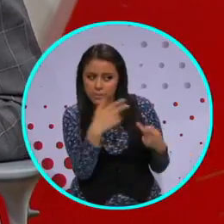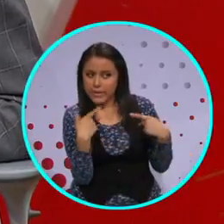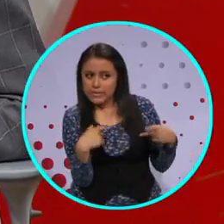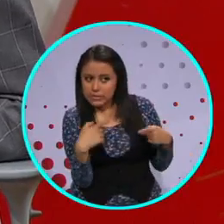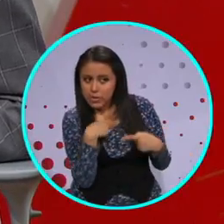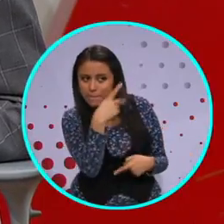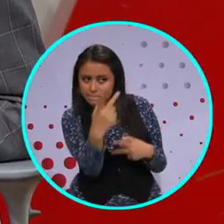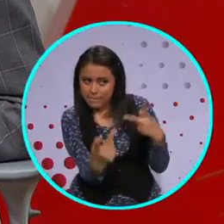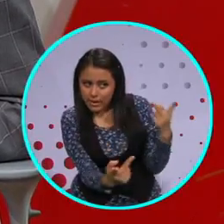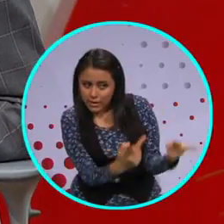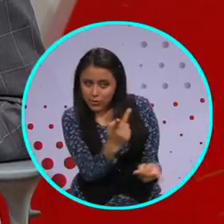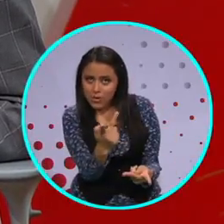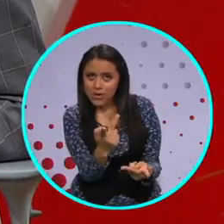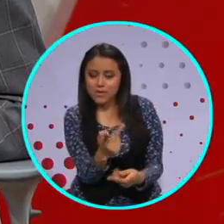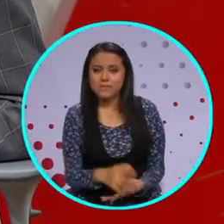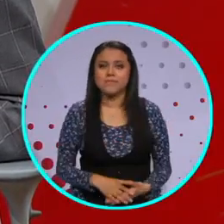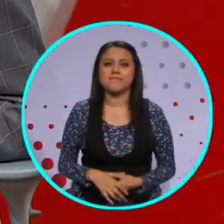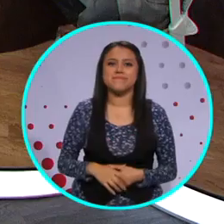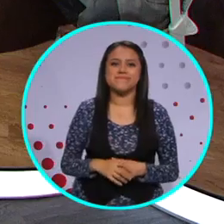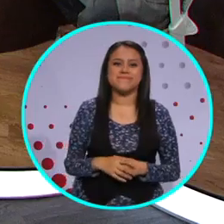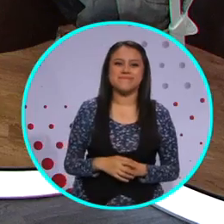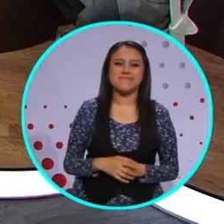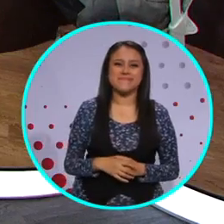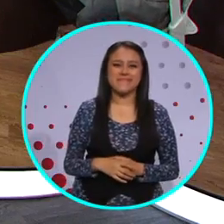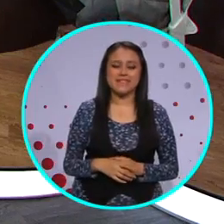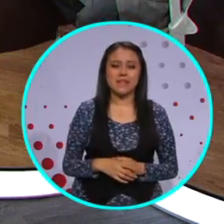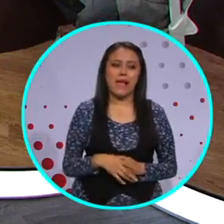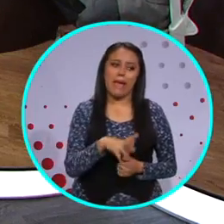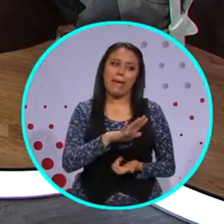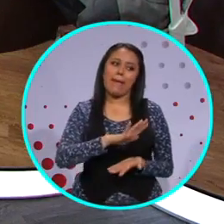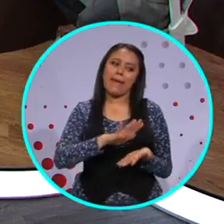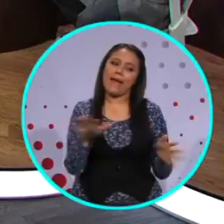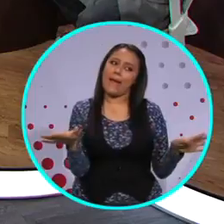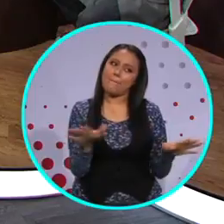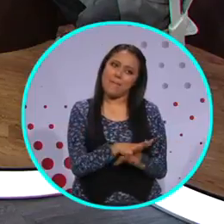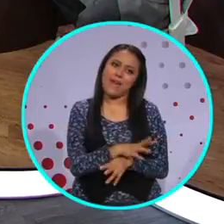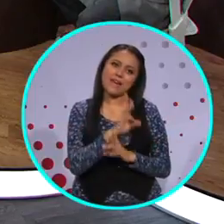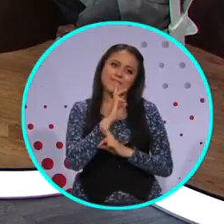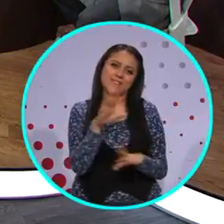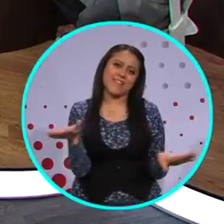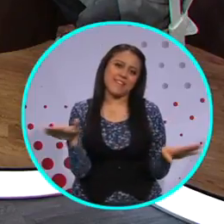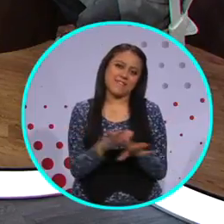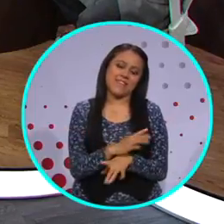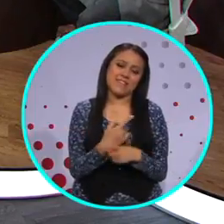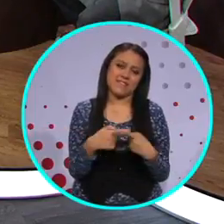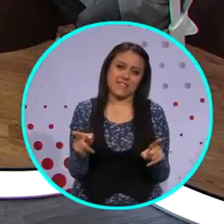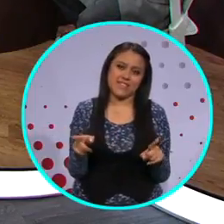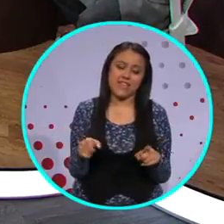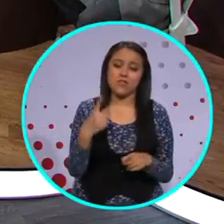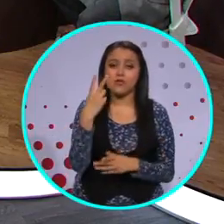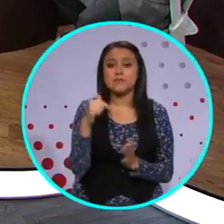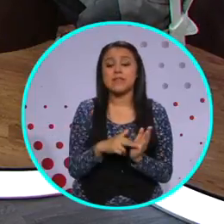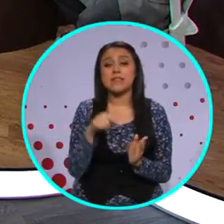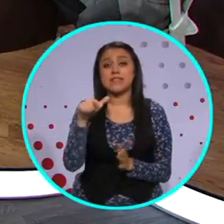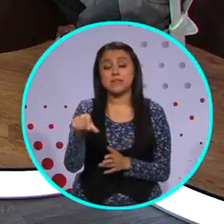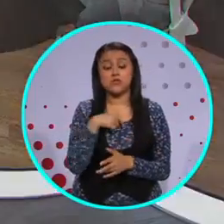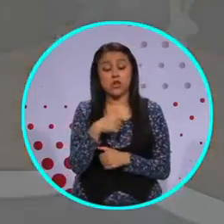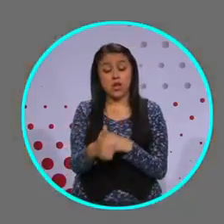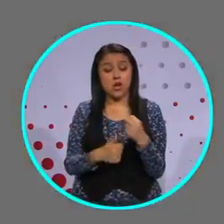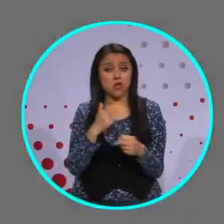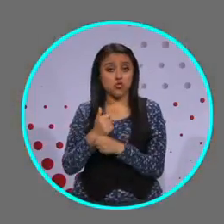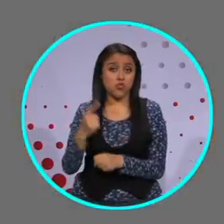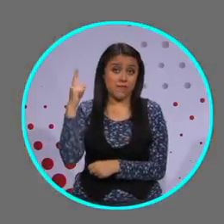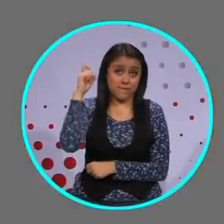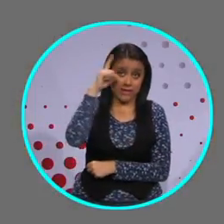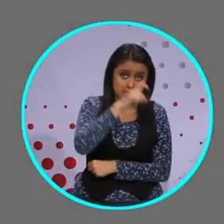directo a la encuesta ya cambia la sociedad nos preguntamos el 2017 está siendo un año difícil para